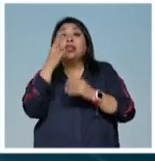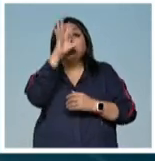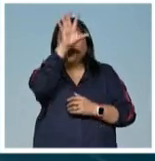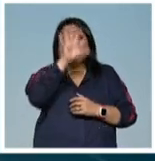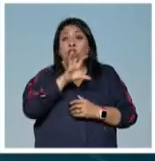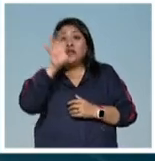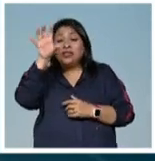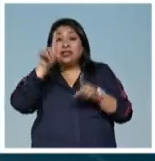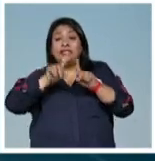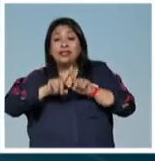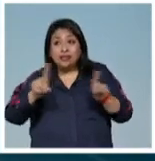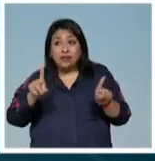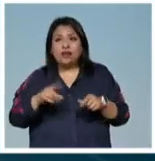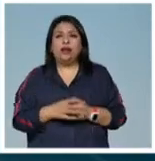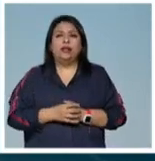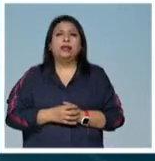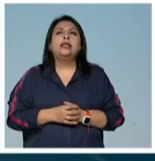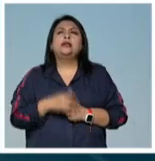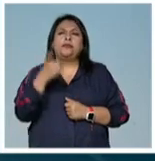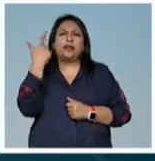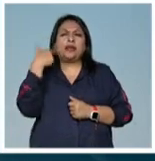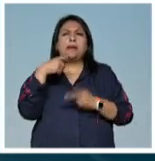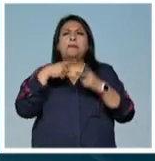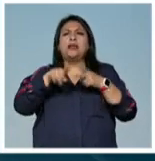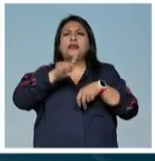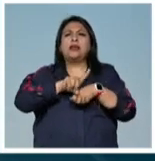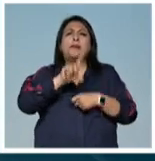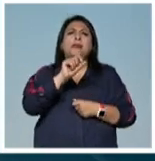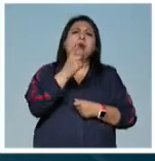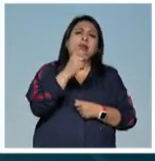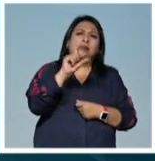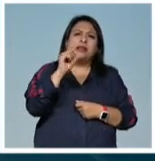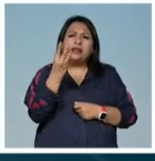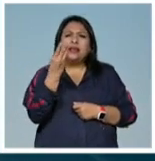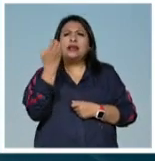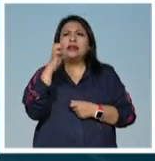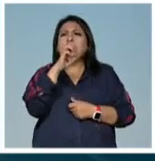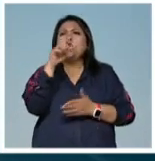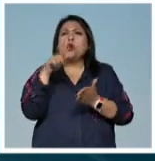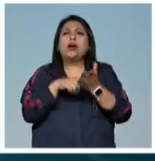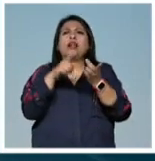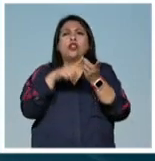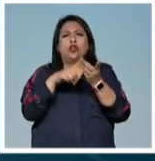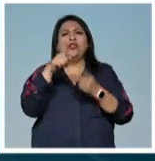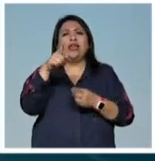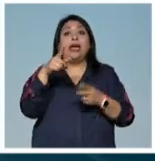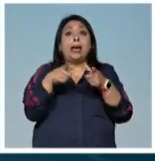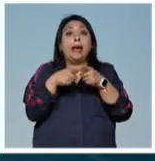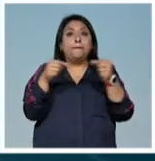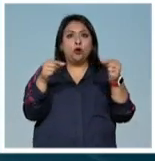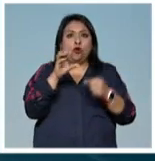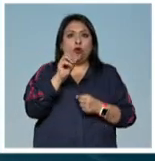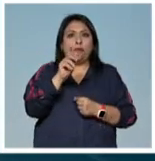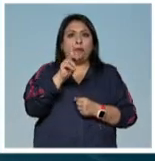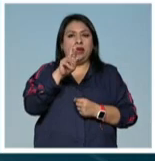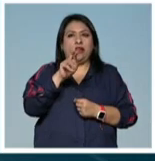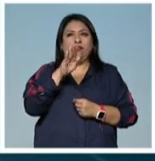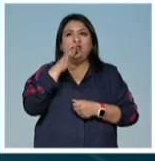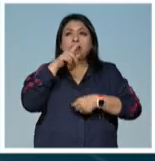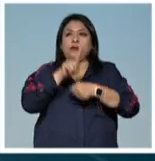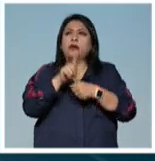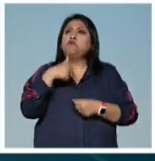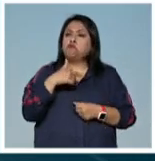continentes distintos. La gira iniciará el 20 y 23 de enero en el Belacanto Opera Festival de Japón. Me tiene